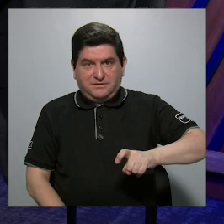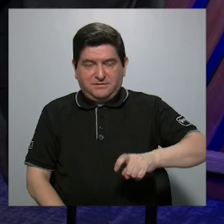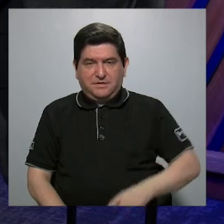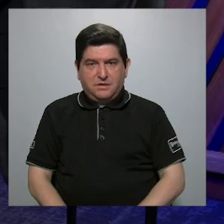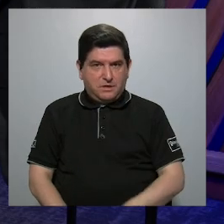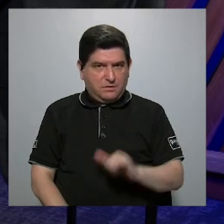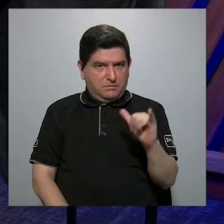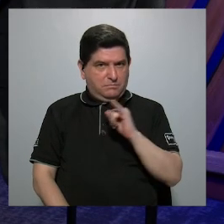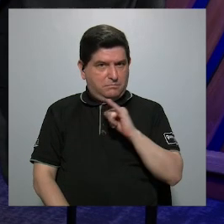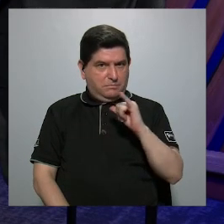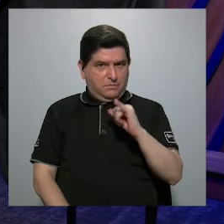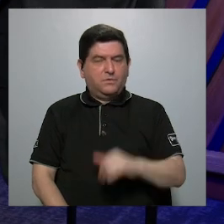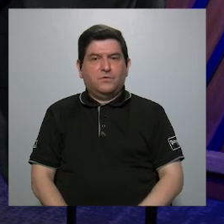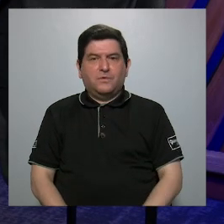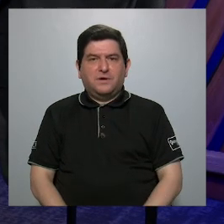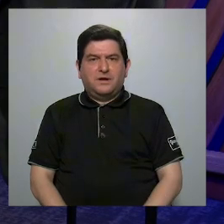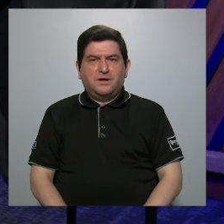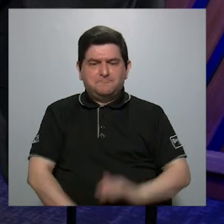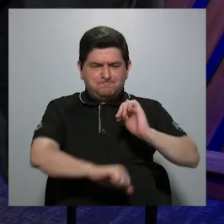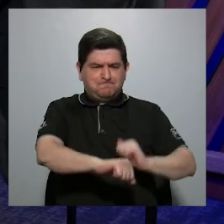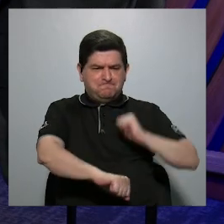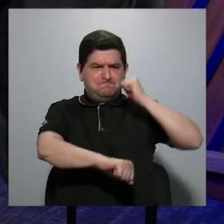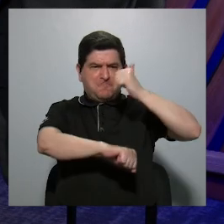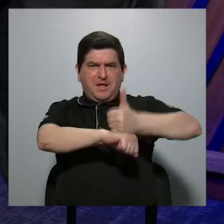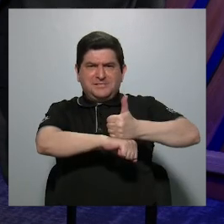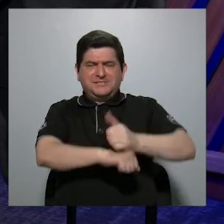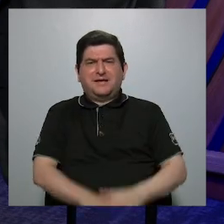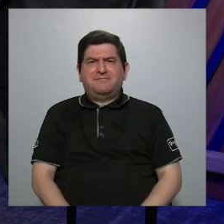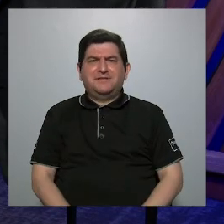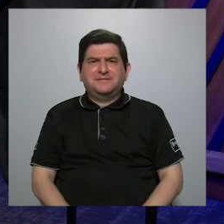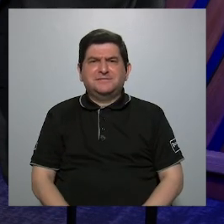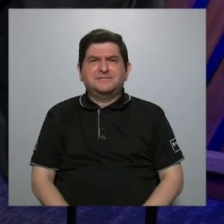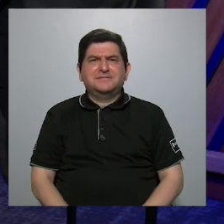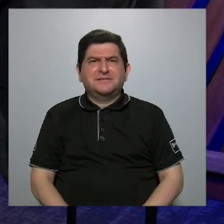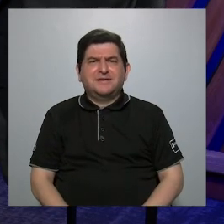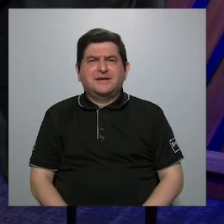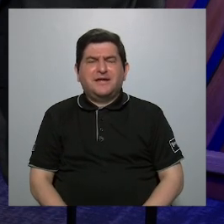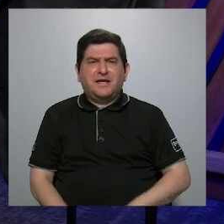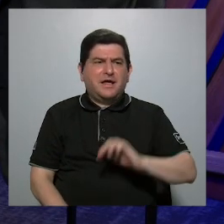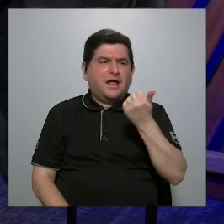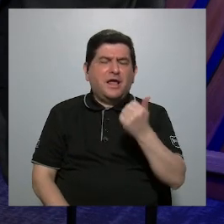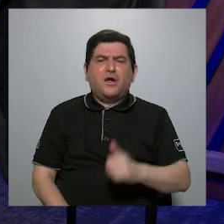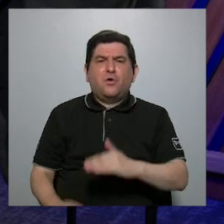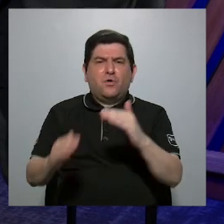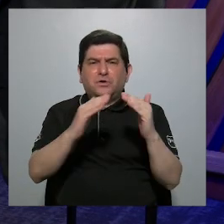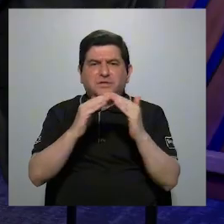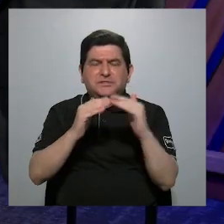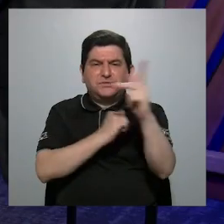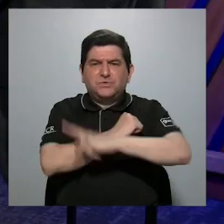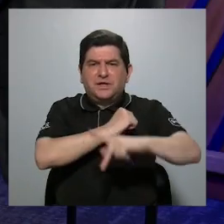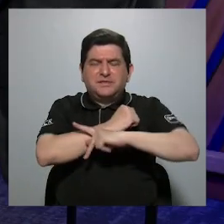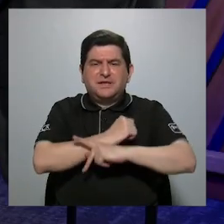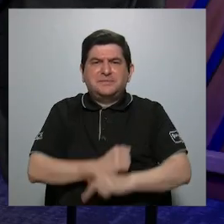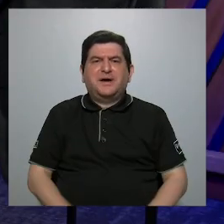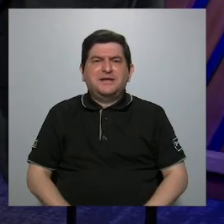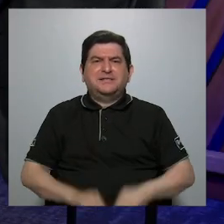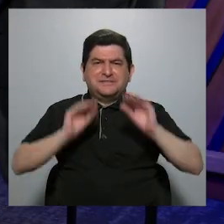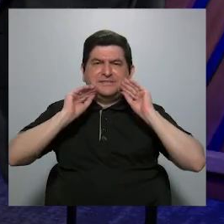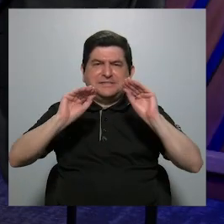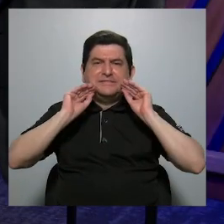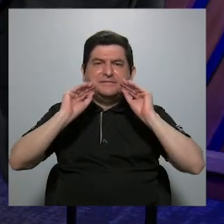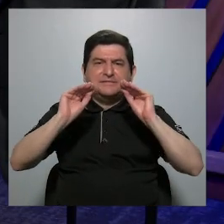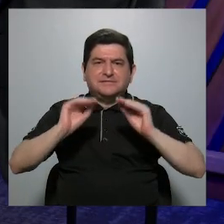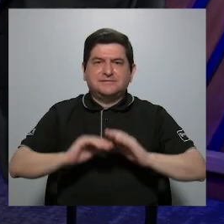deberá también establecer ciertas clases en otras ciudades del país.